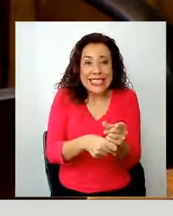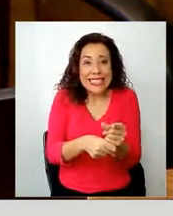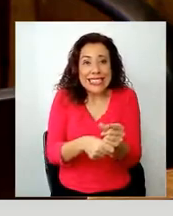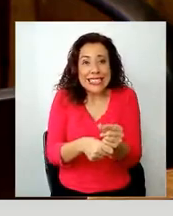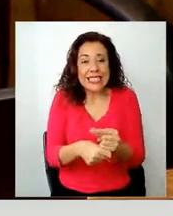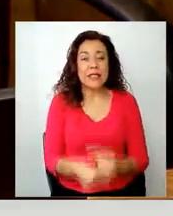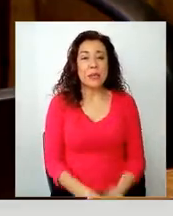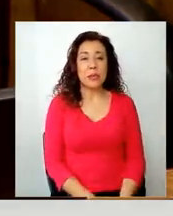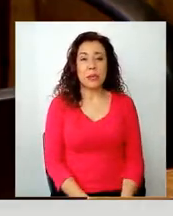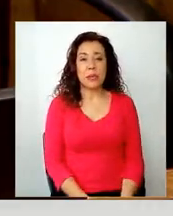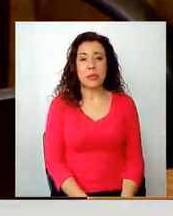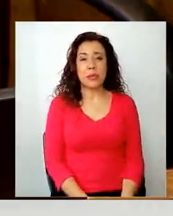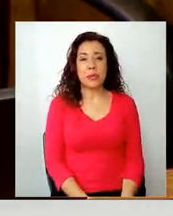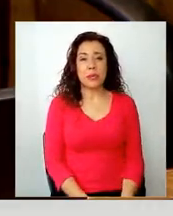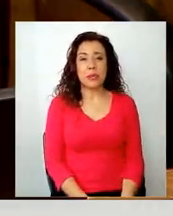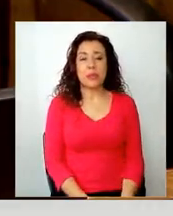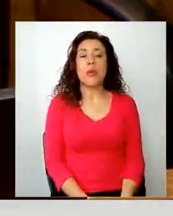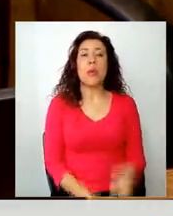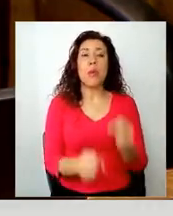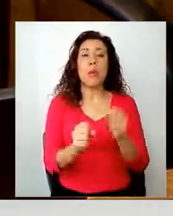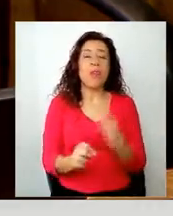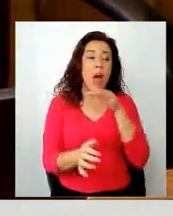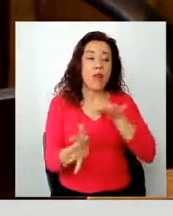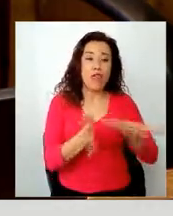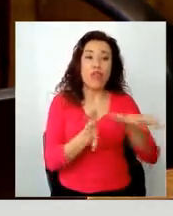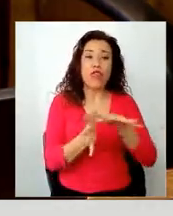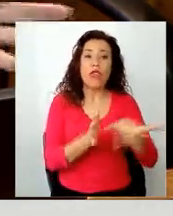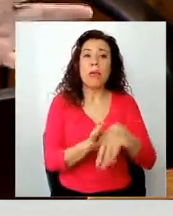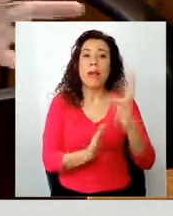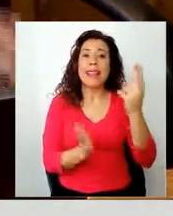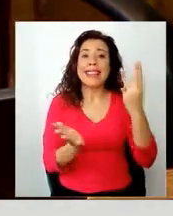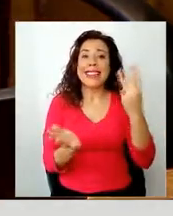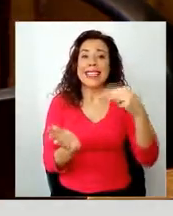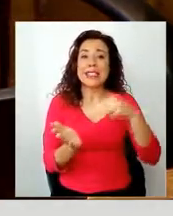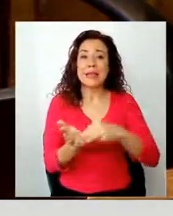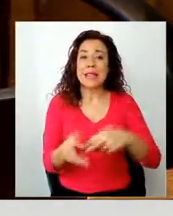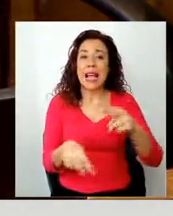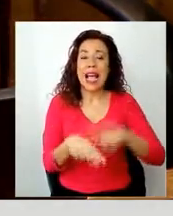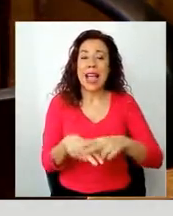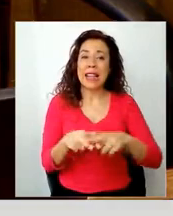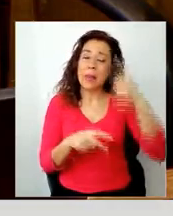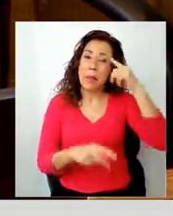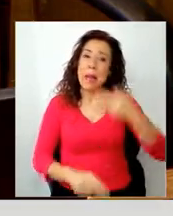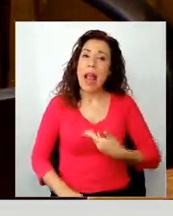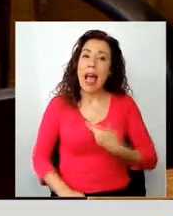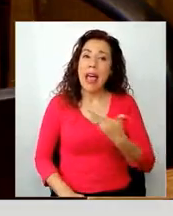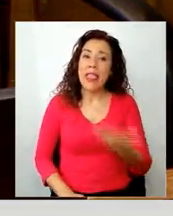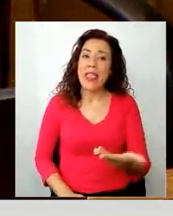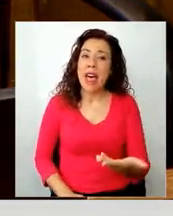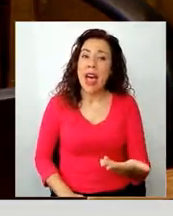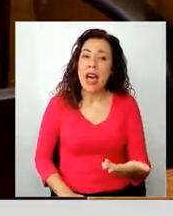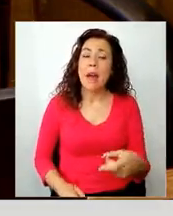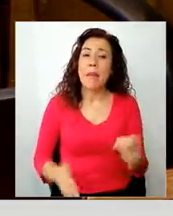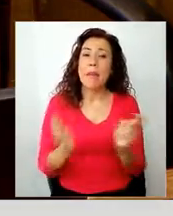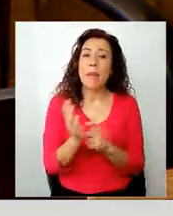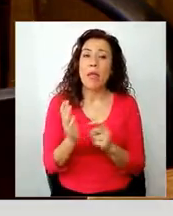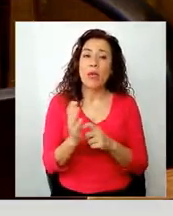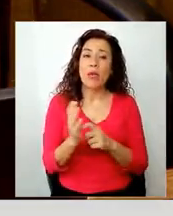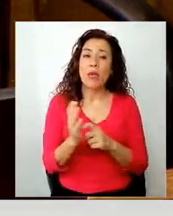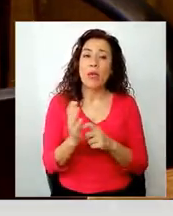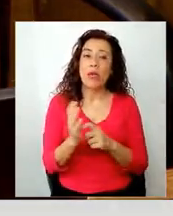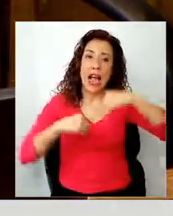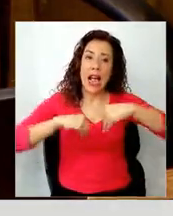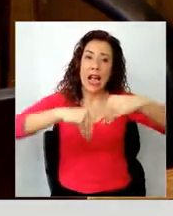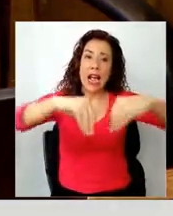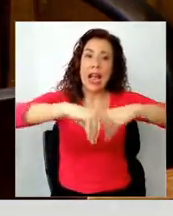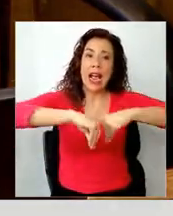que podrían regar hoy día más de tres mil hectáreas para entregar a la producción agrícola y desde luego